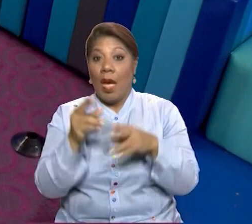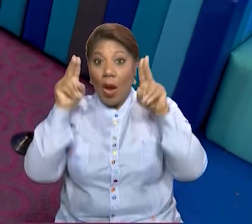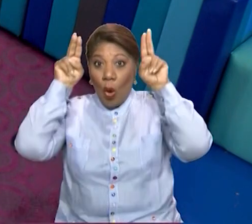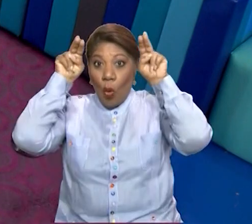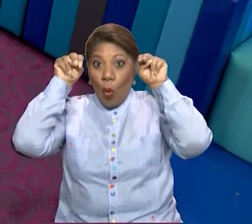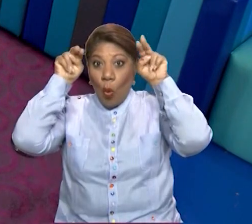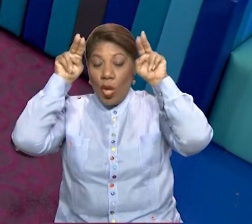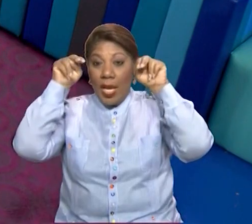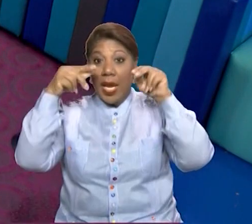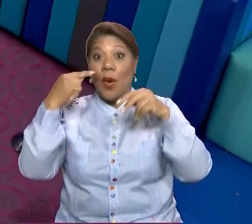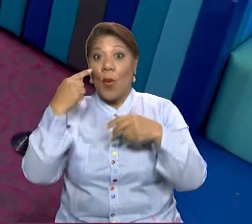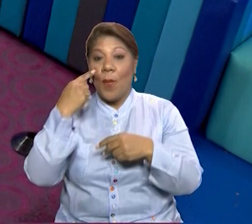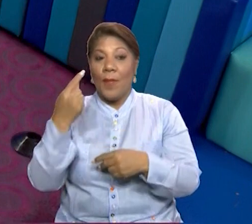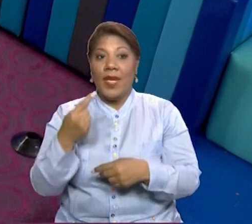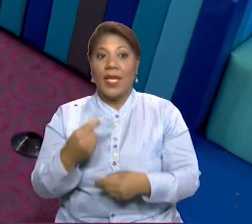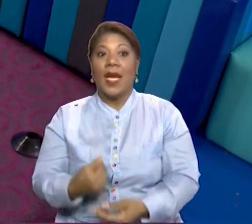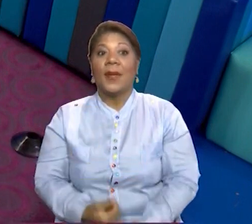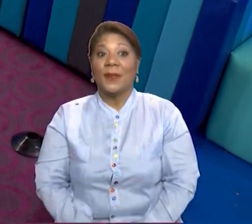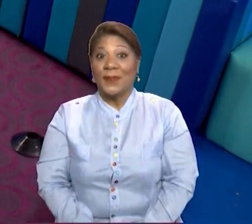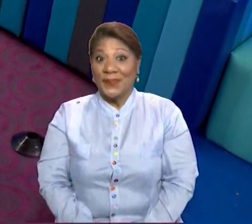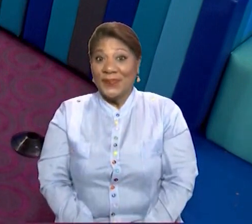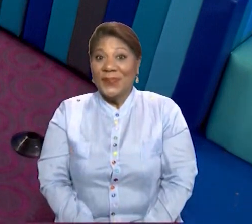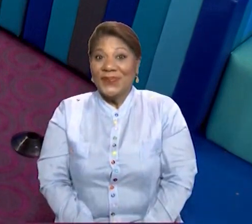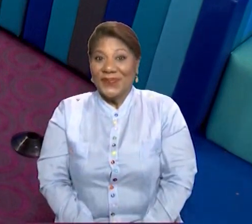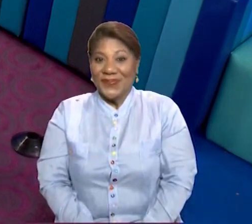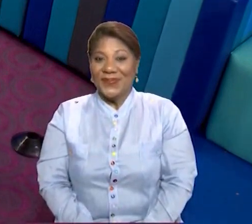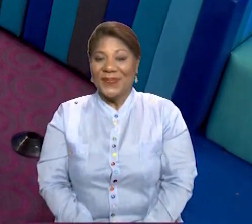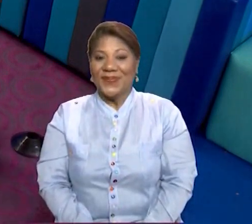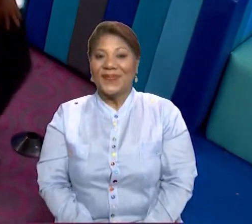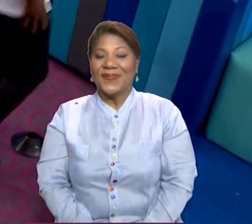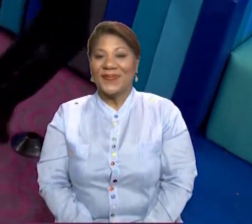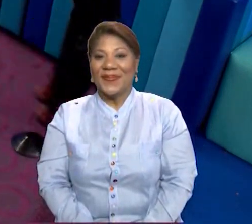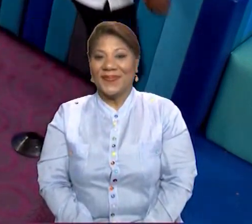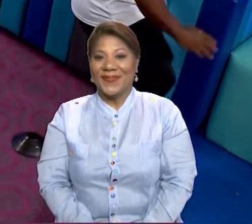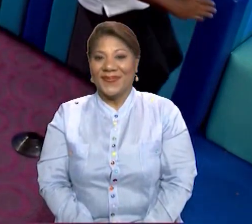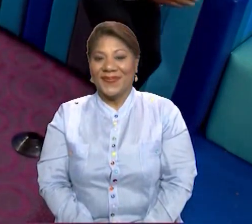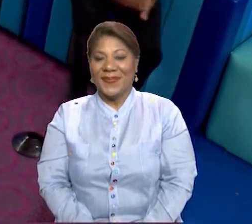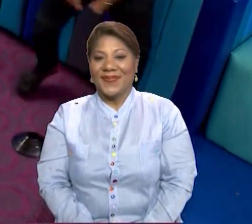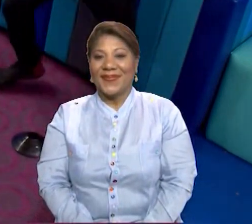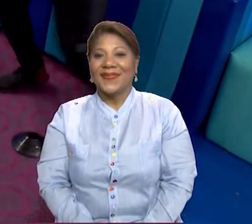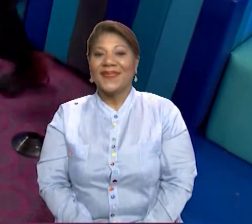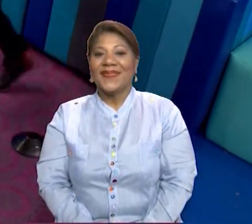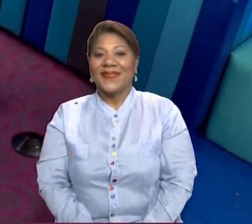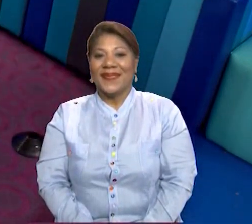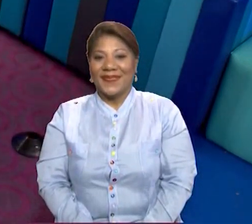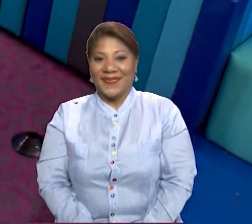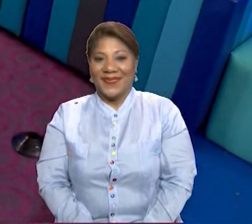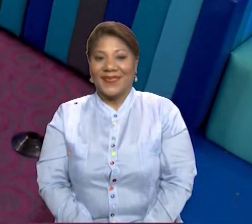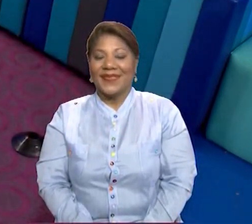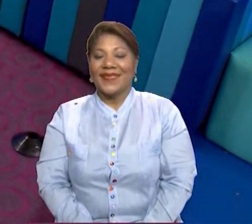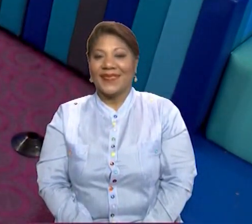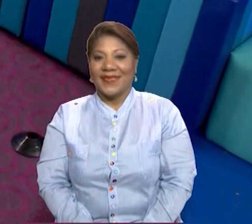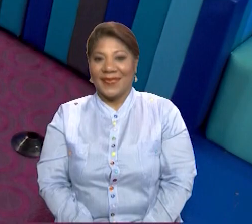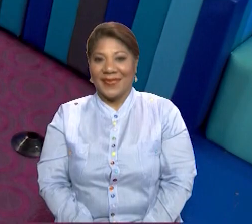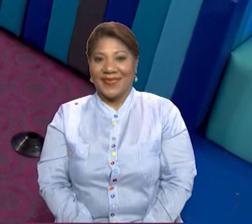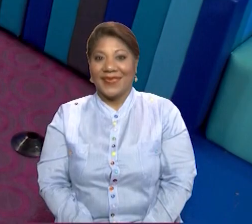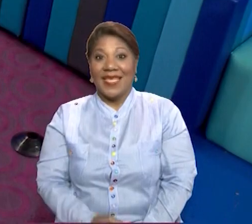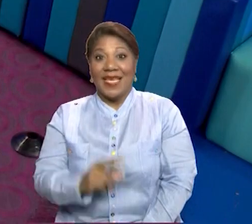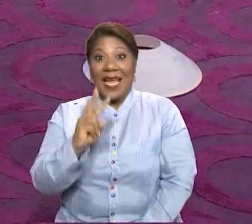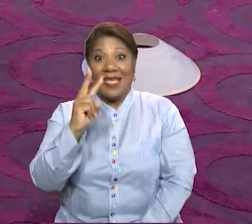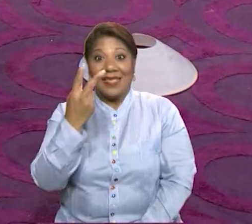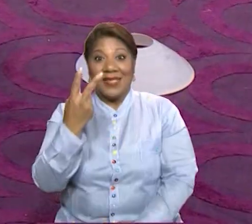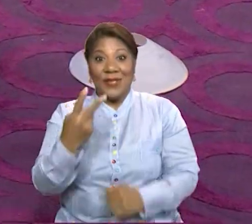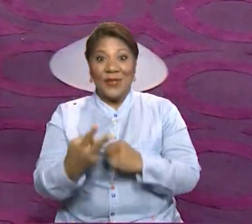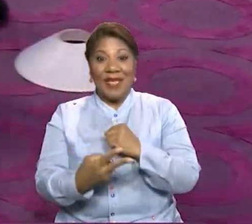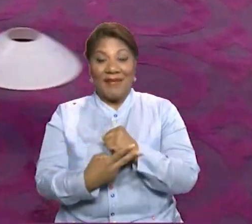Observen, salimos ya. 1, 2, 3, 4, 5, regreso. Vamos de